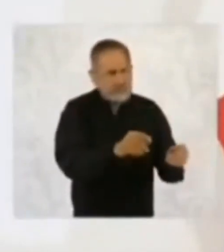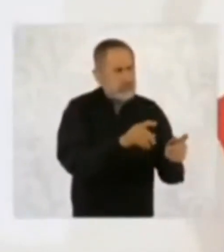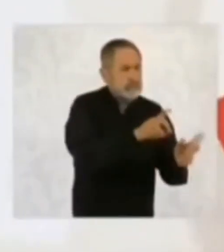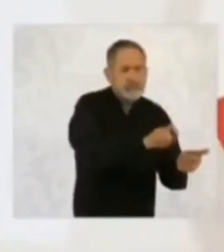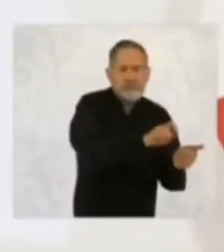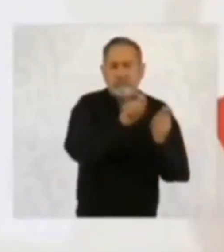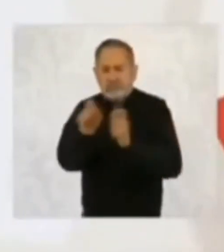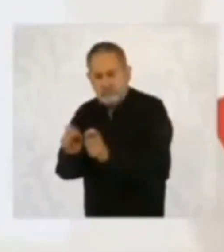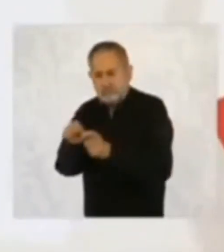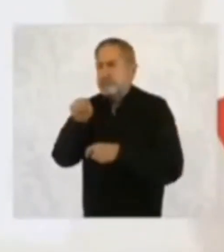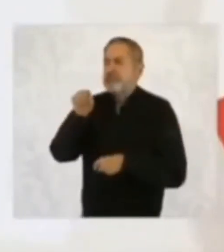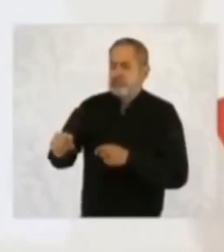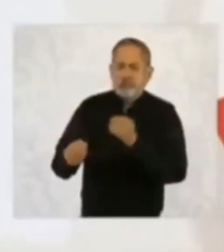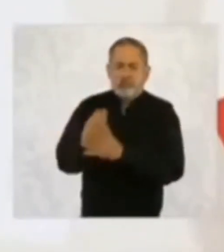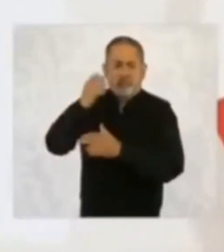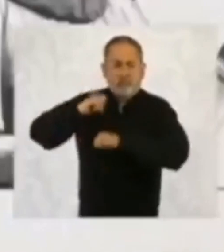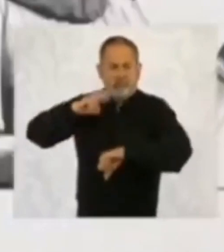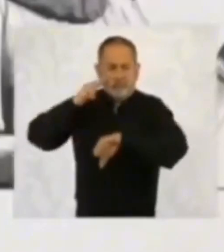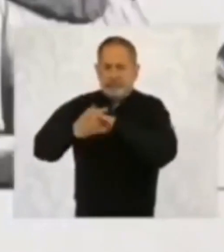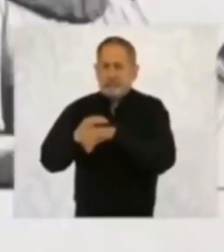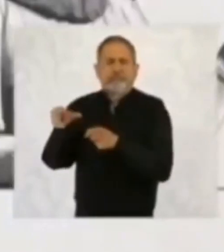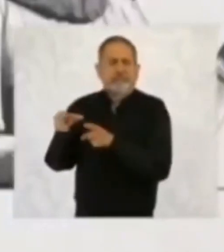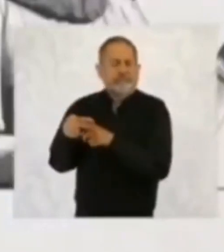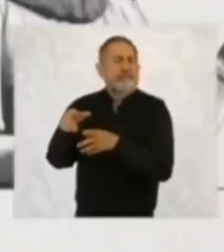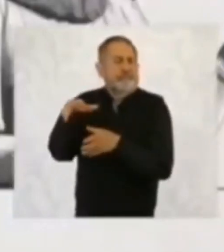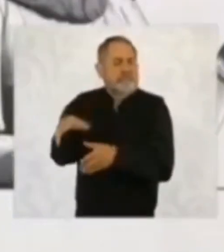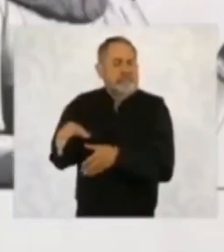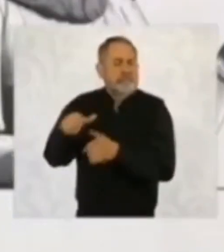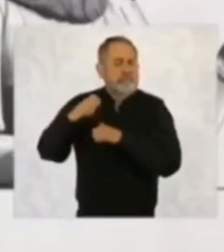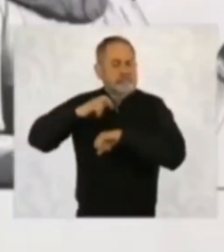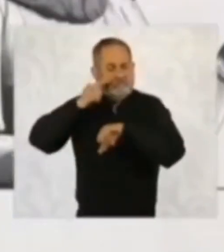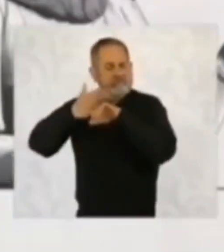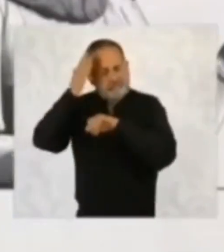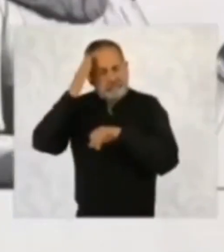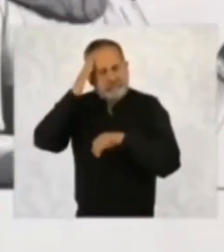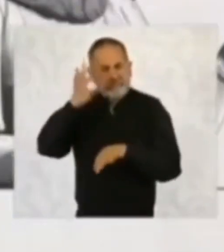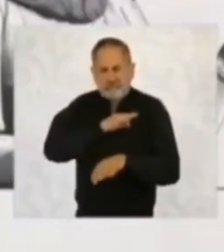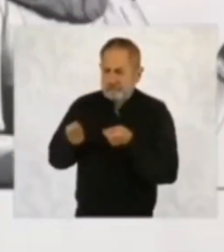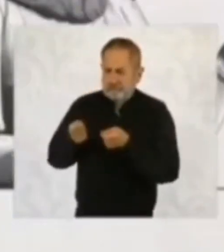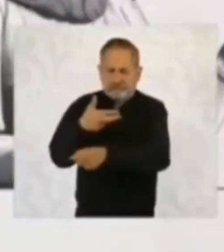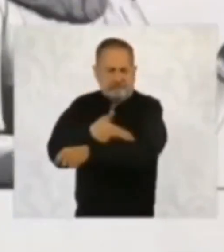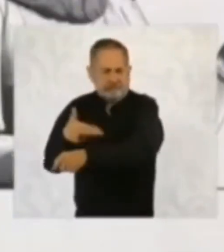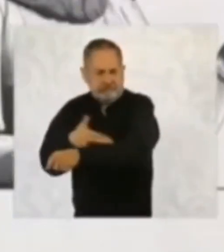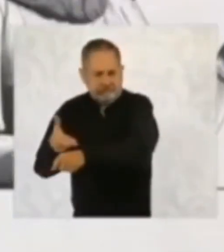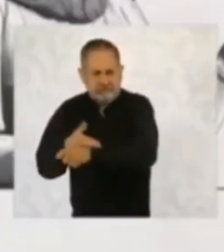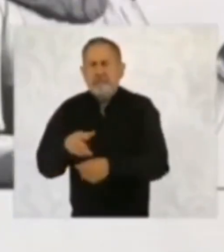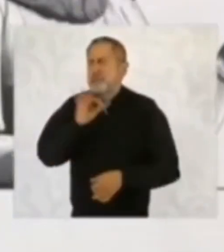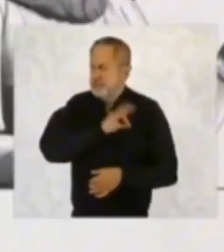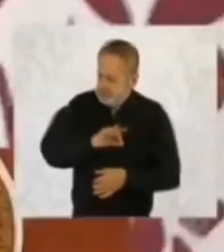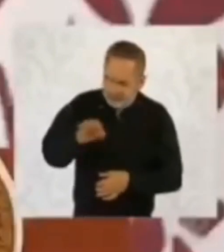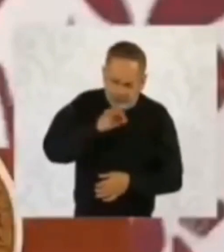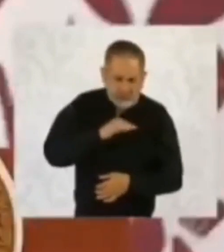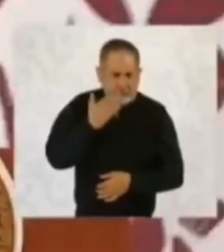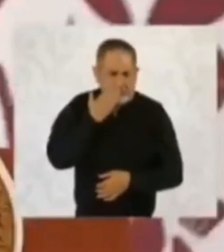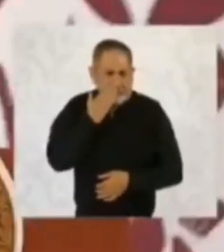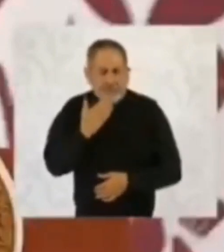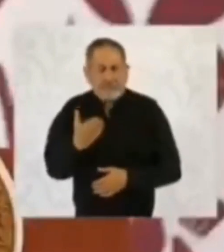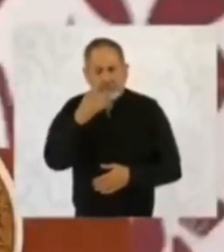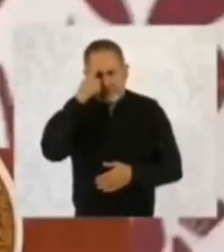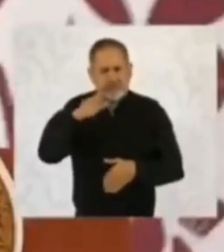nuevos organismos también colegiados que van a permitir que haya mayor competencia en todas las áreas y también